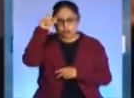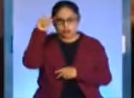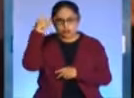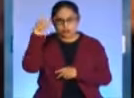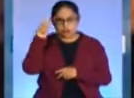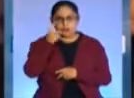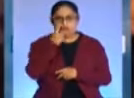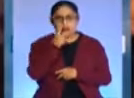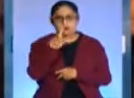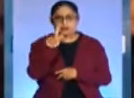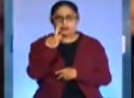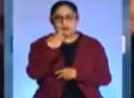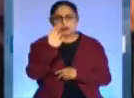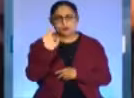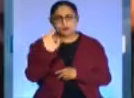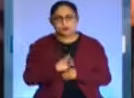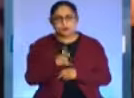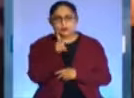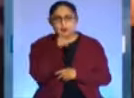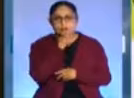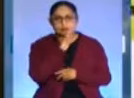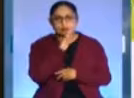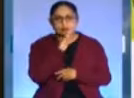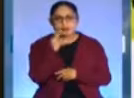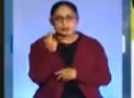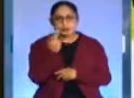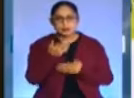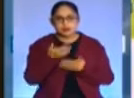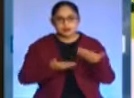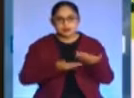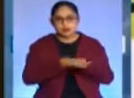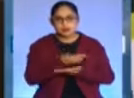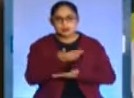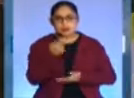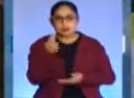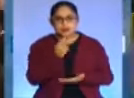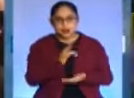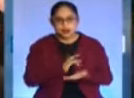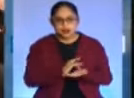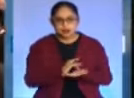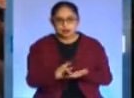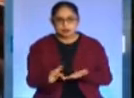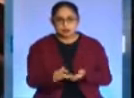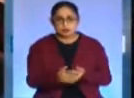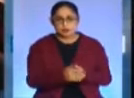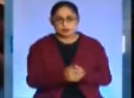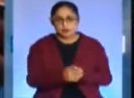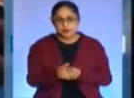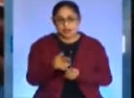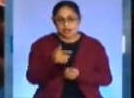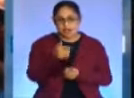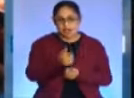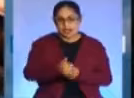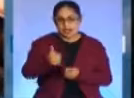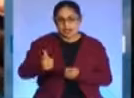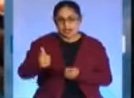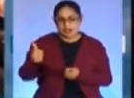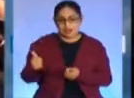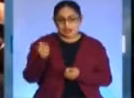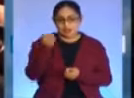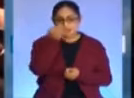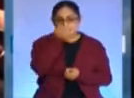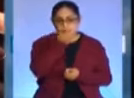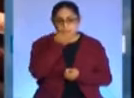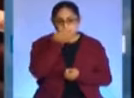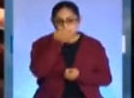puntualizó que el 70% de los padres que requieren de los servicios necesitan el apoyo. Por estancia, te puedo asegurar que